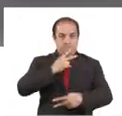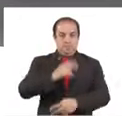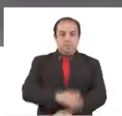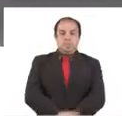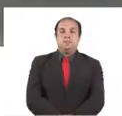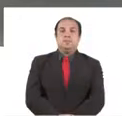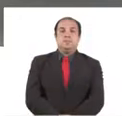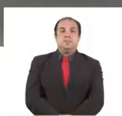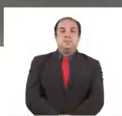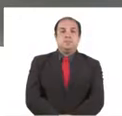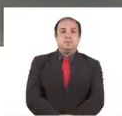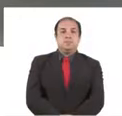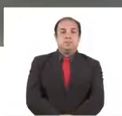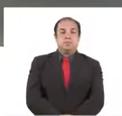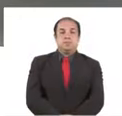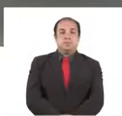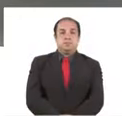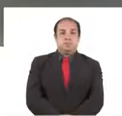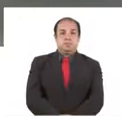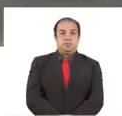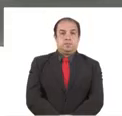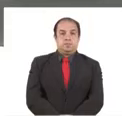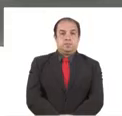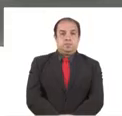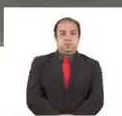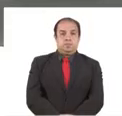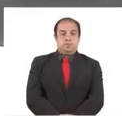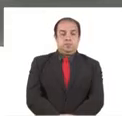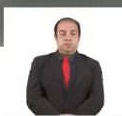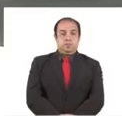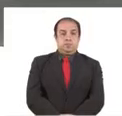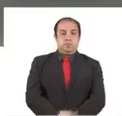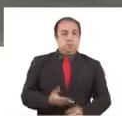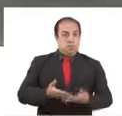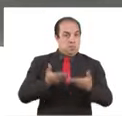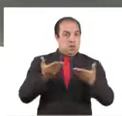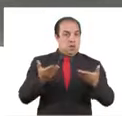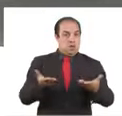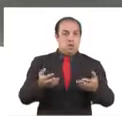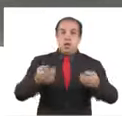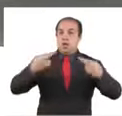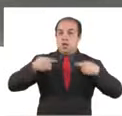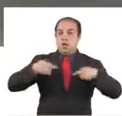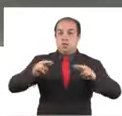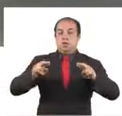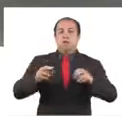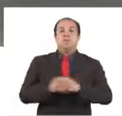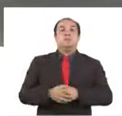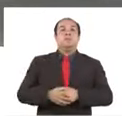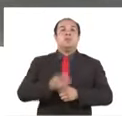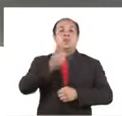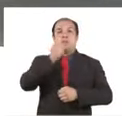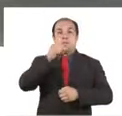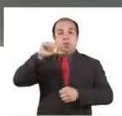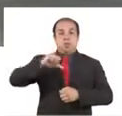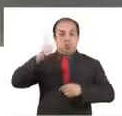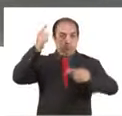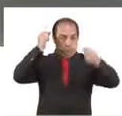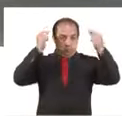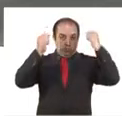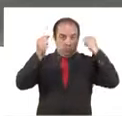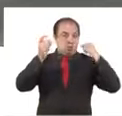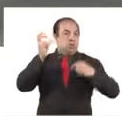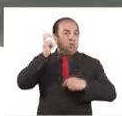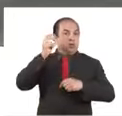bienvenidos. A continuación, en representación del personal que hoy se gradúa, escucharemos